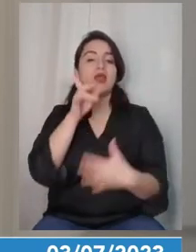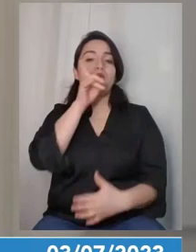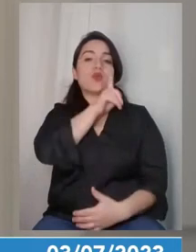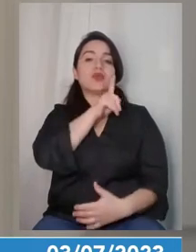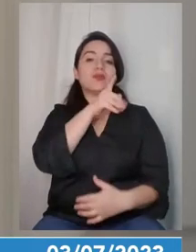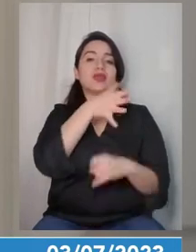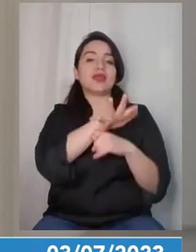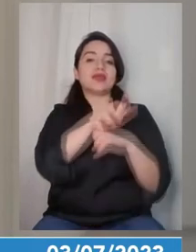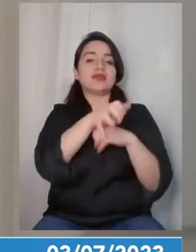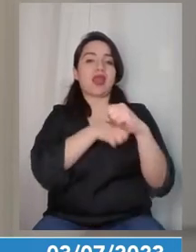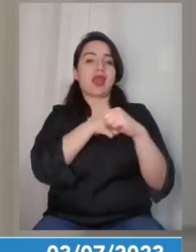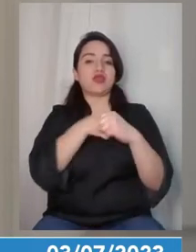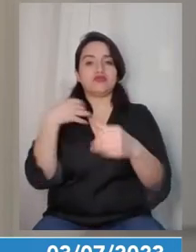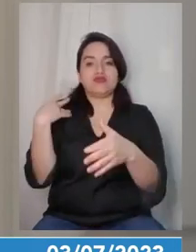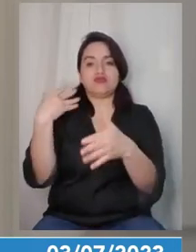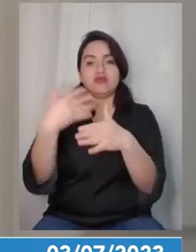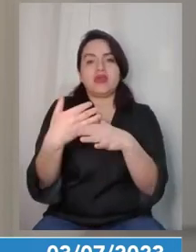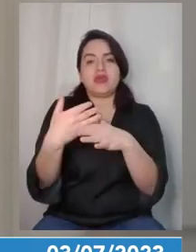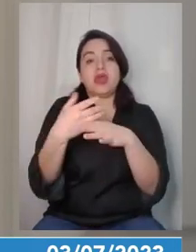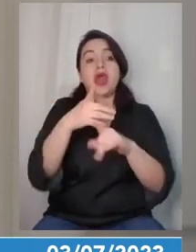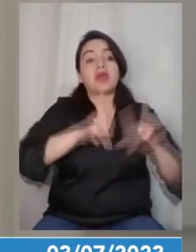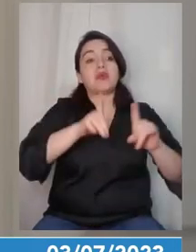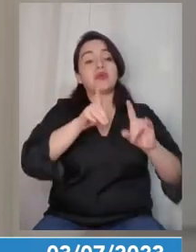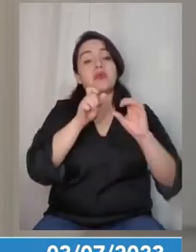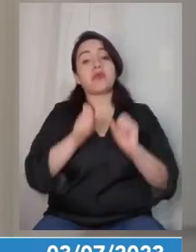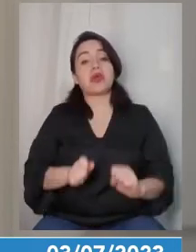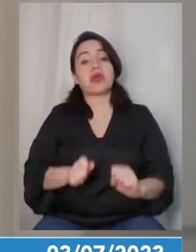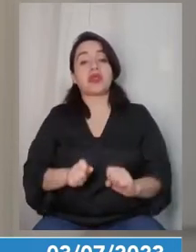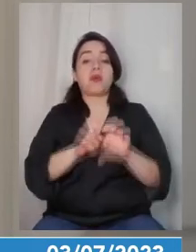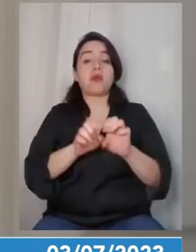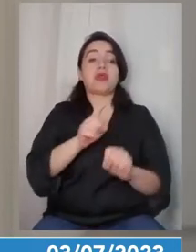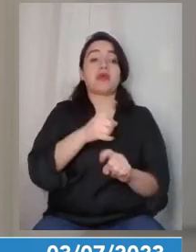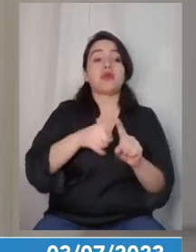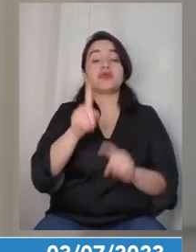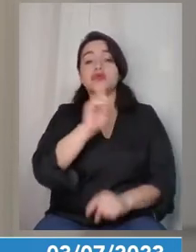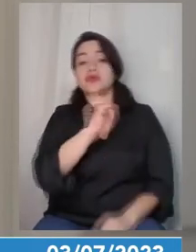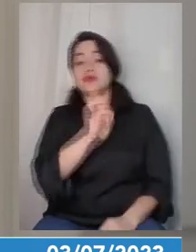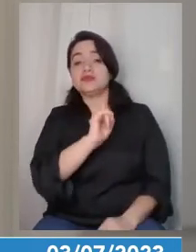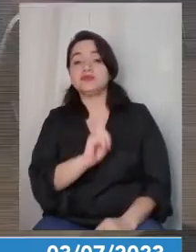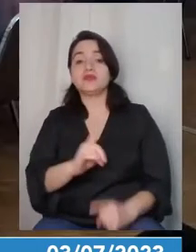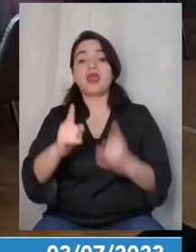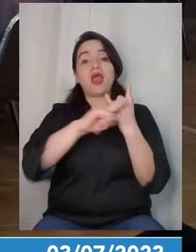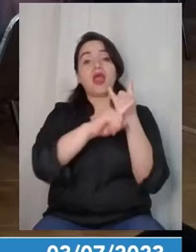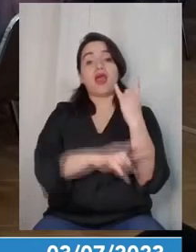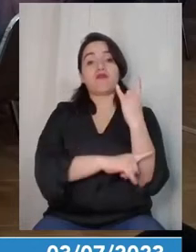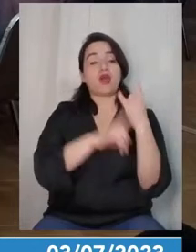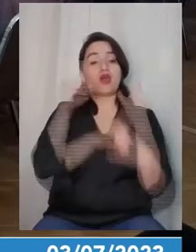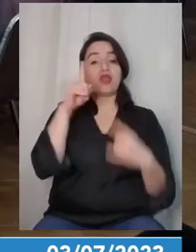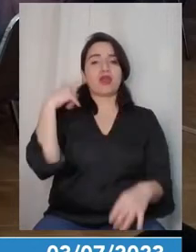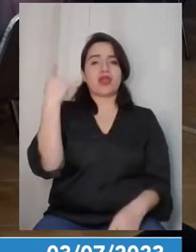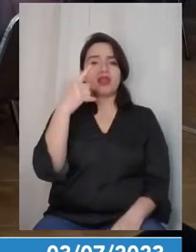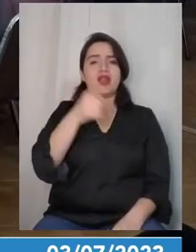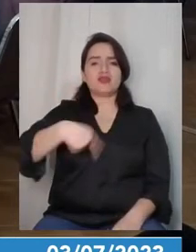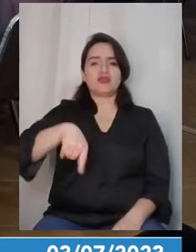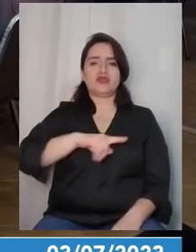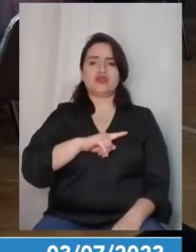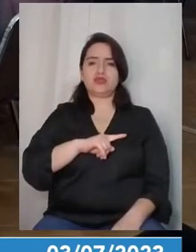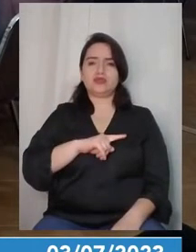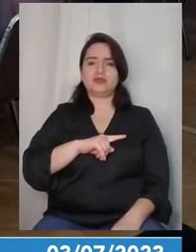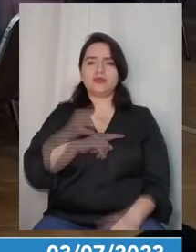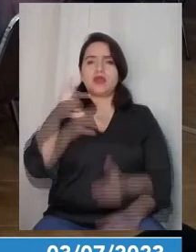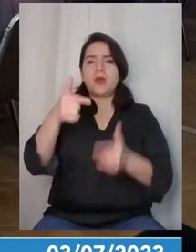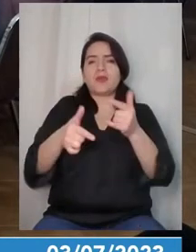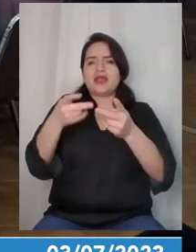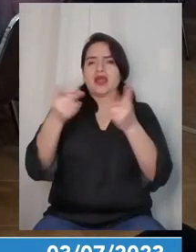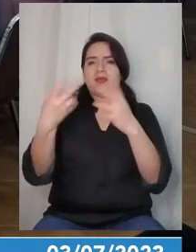puede no estar de acuerdo, de hecho, como abogados en general no nos parece que las cortes tengan que hacer política pública, pero eso es lo